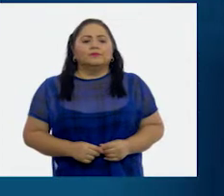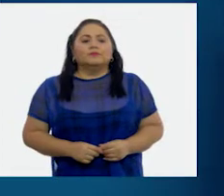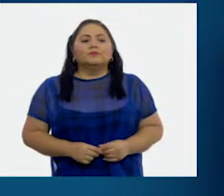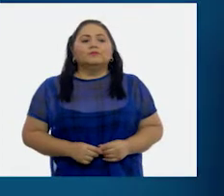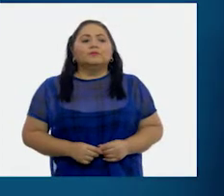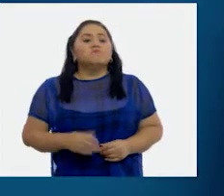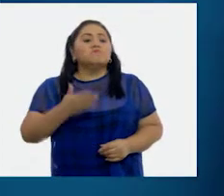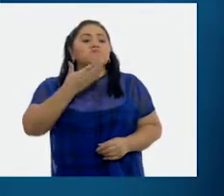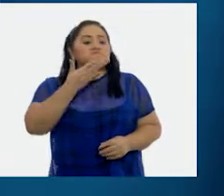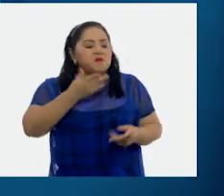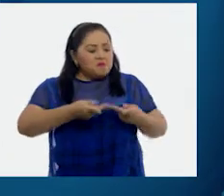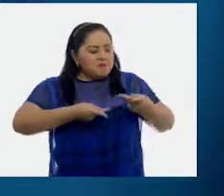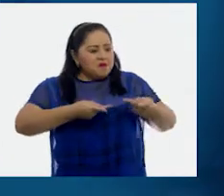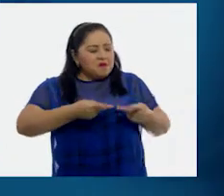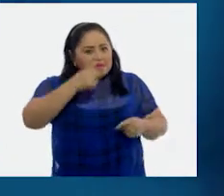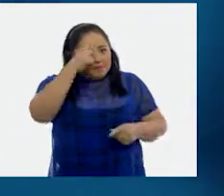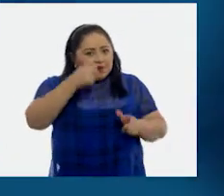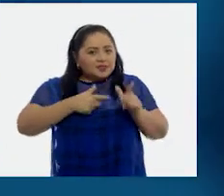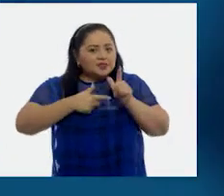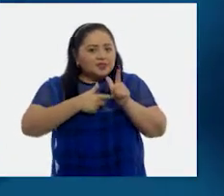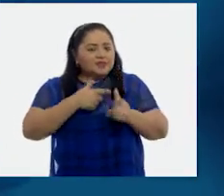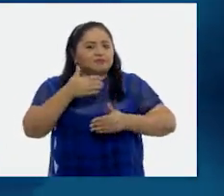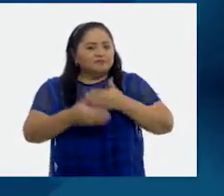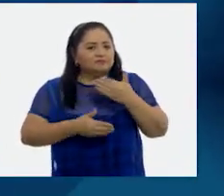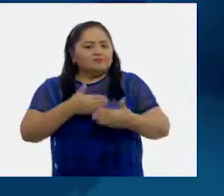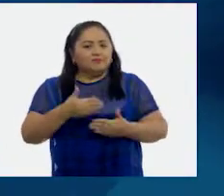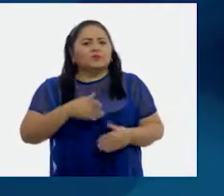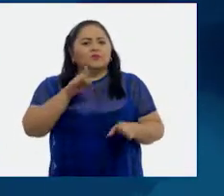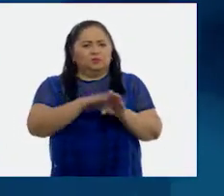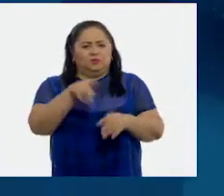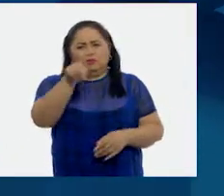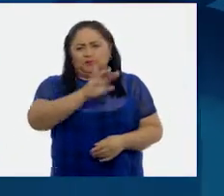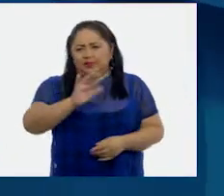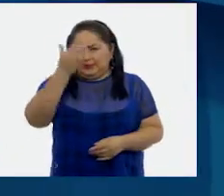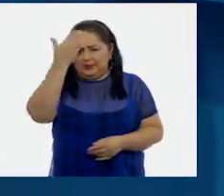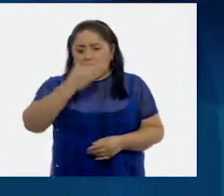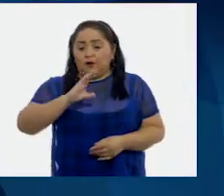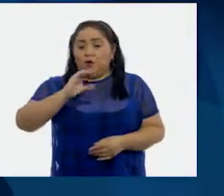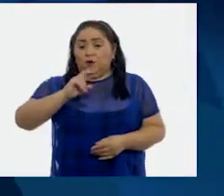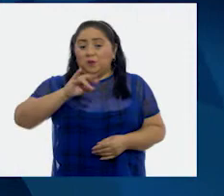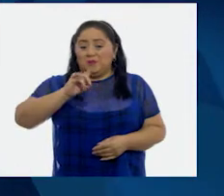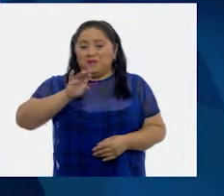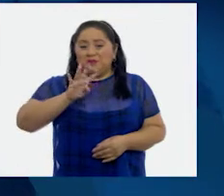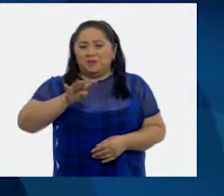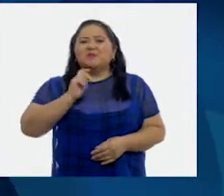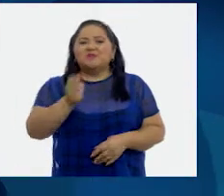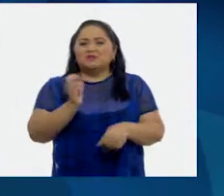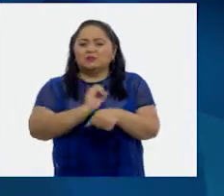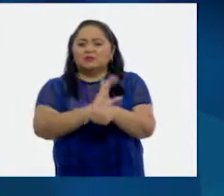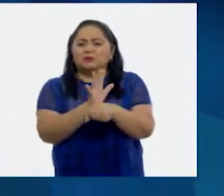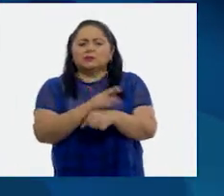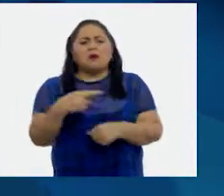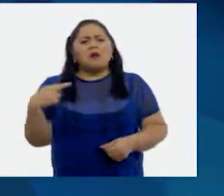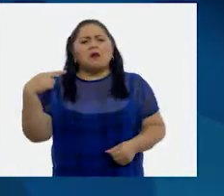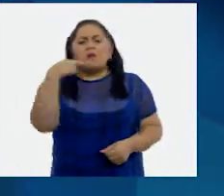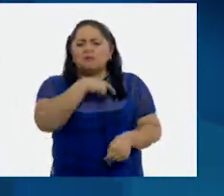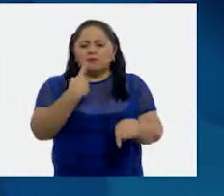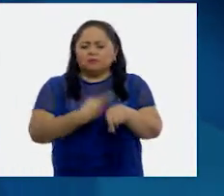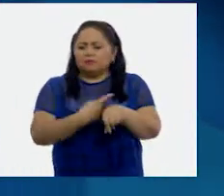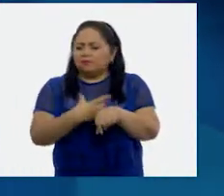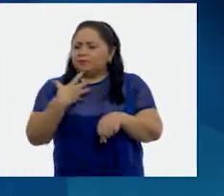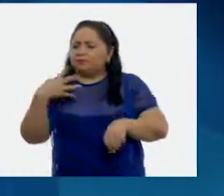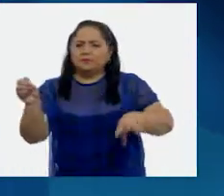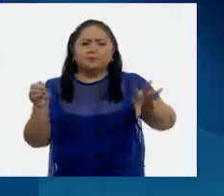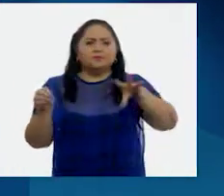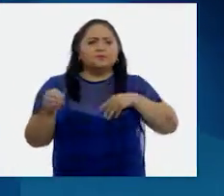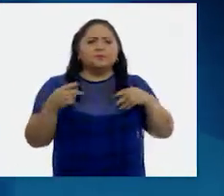Buenas prácticas para seguir adelante. Como todos sabemos, el COVID-19 es un virus que se contagia muy fácilmente entre las